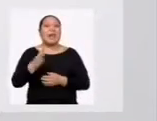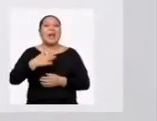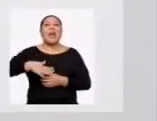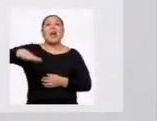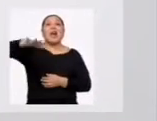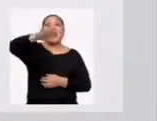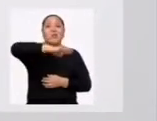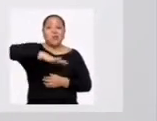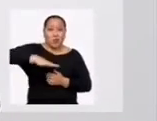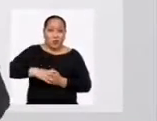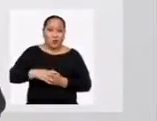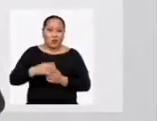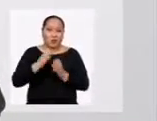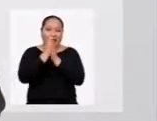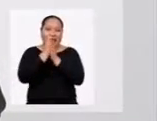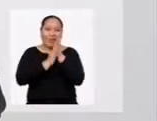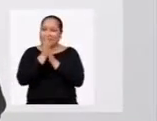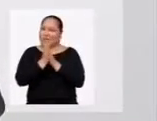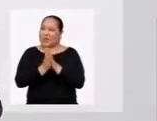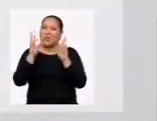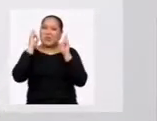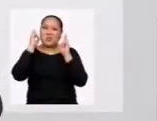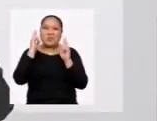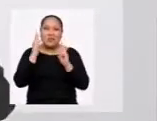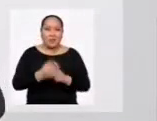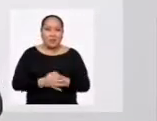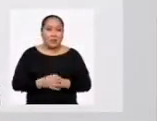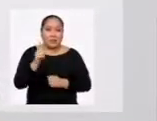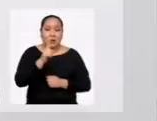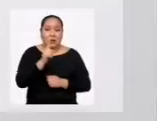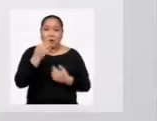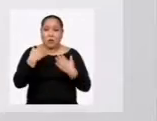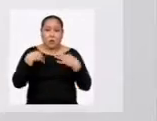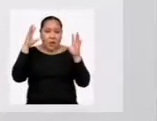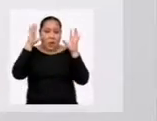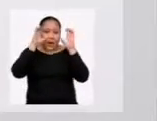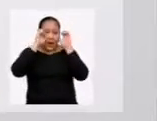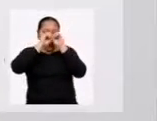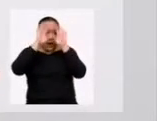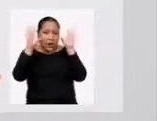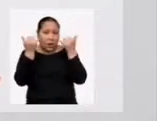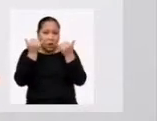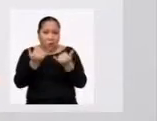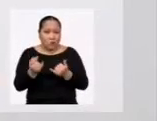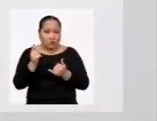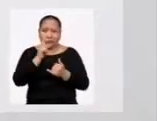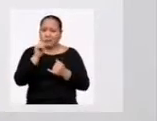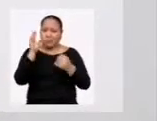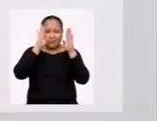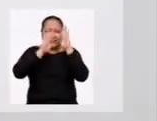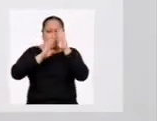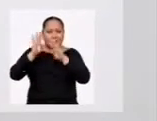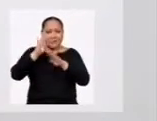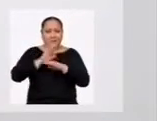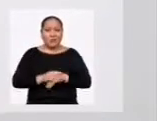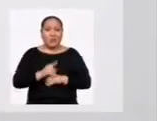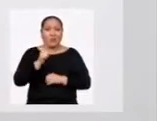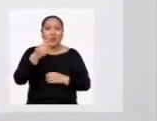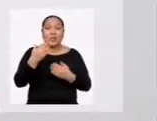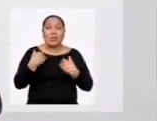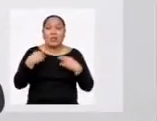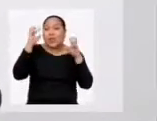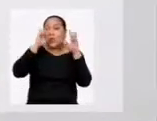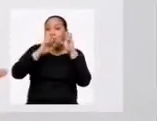y todos les deseo mucha suerte. Si algo no quedó claro hoy, no se preocupen. En caso de